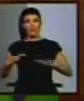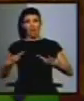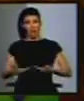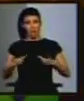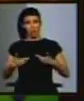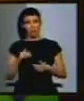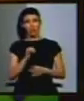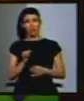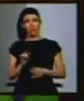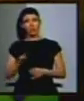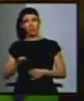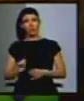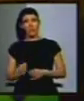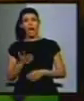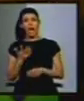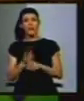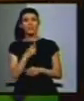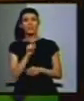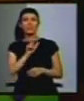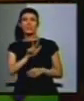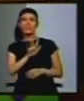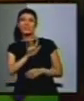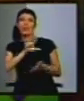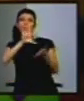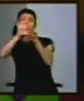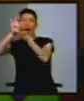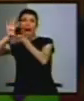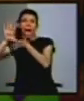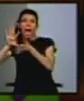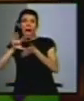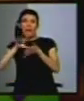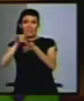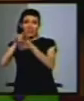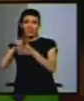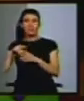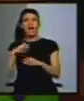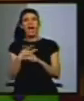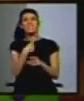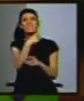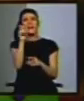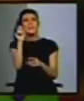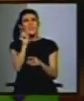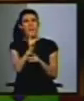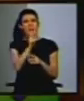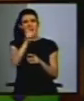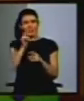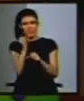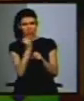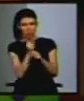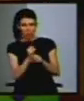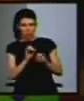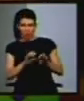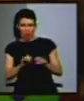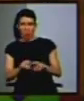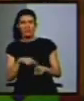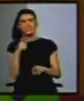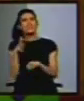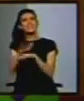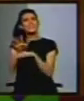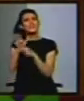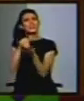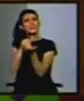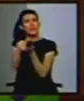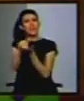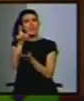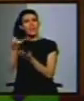Actualmente la Zumba se practica en 185 países, existen 100.000 instructores certificados y 15 millones de personas que